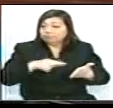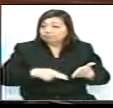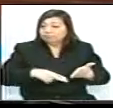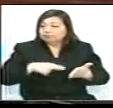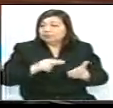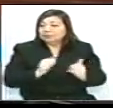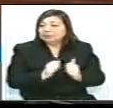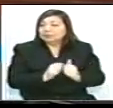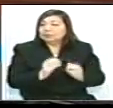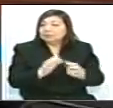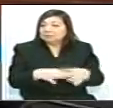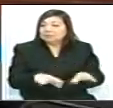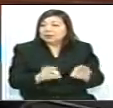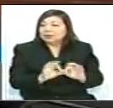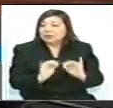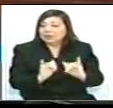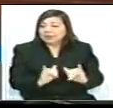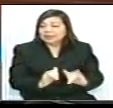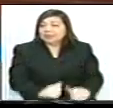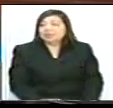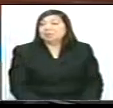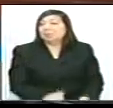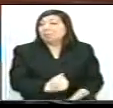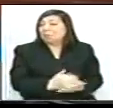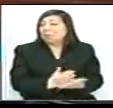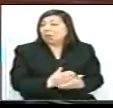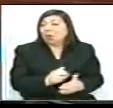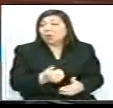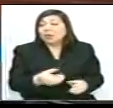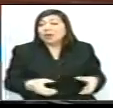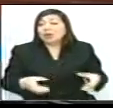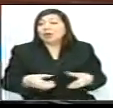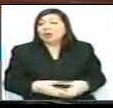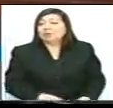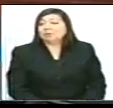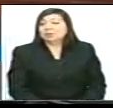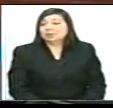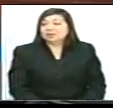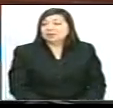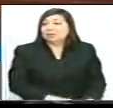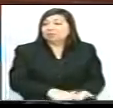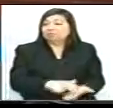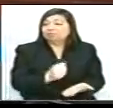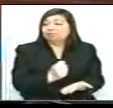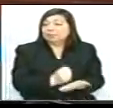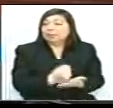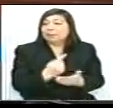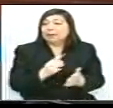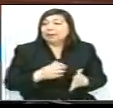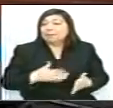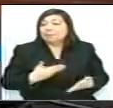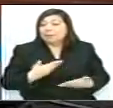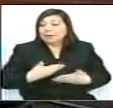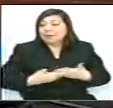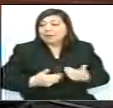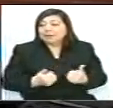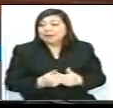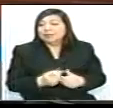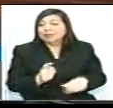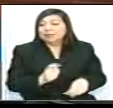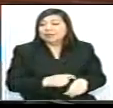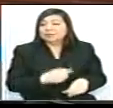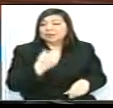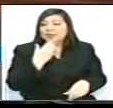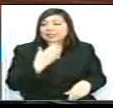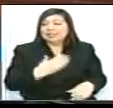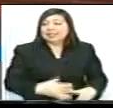propuesta y, por tanto, que hagamos el cuarto intermedio o la vuelta a comisión, según lo que apruebe la mayoría, para poder seguir adelante en su momento.